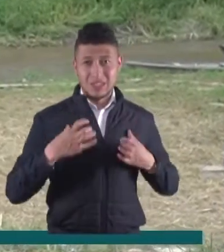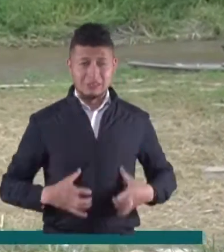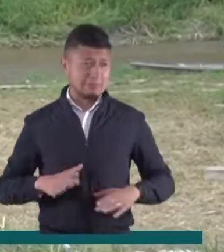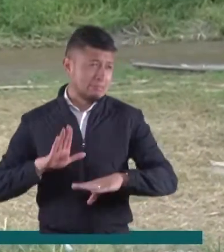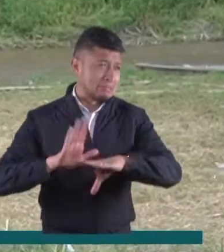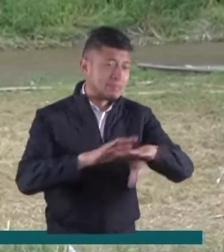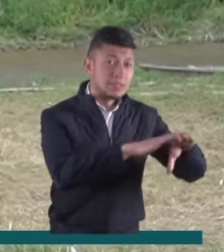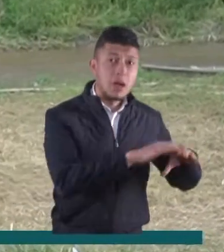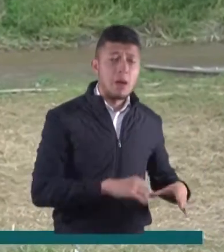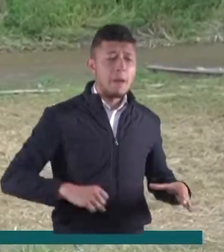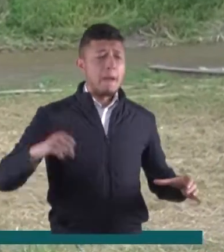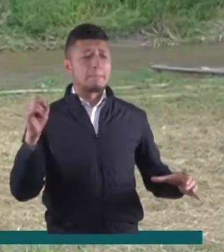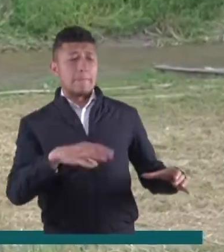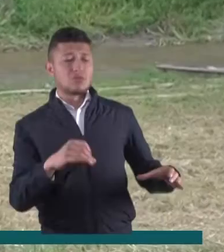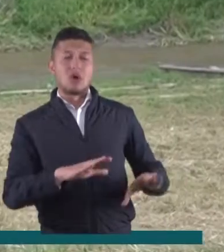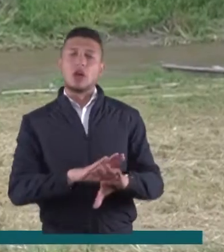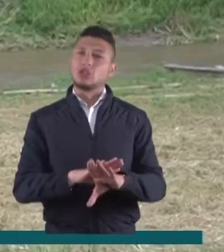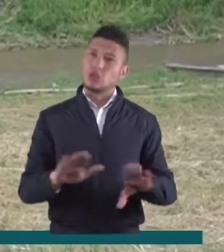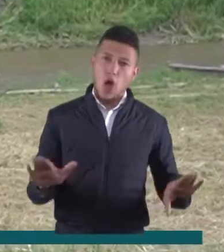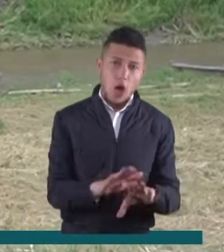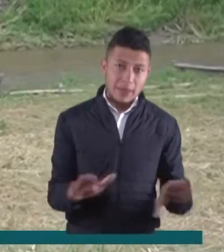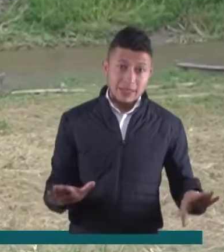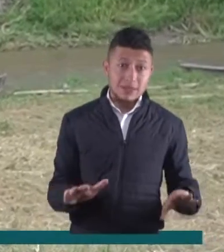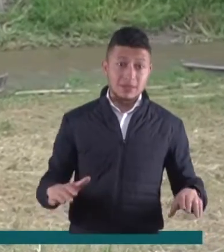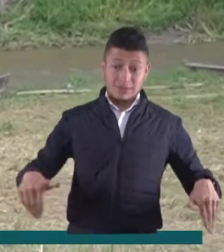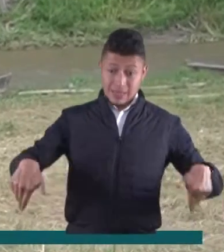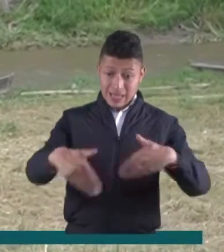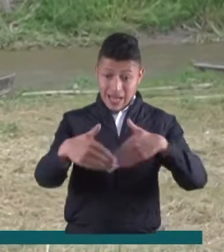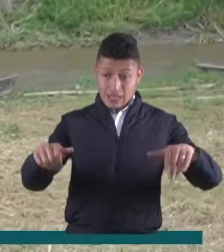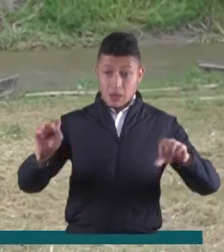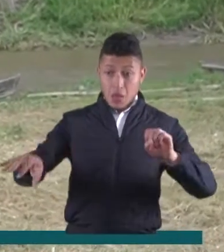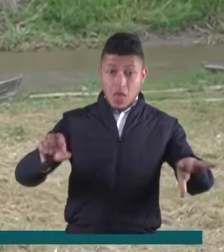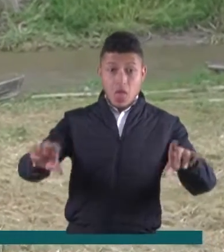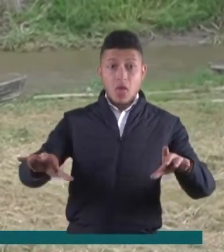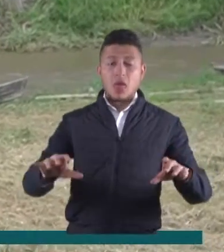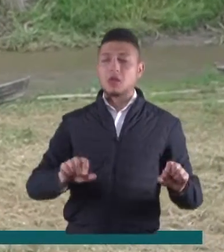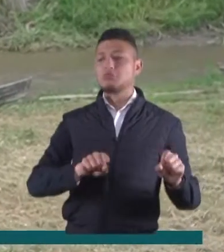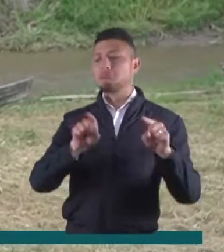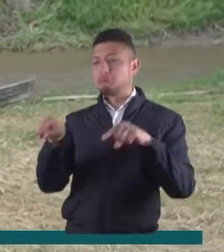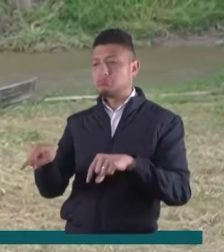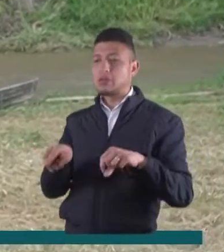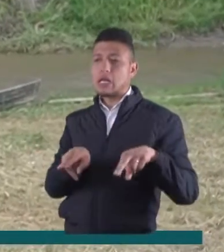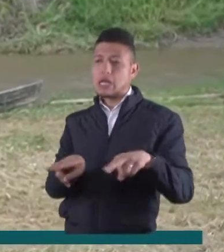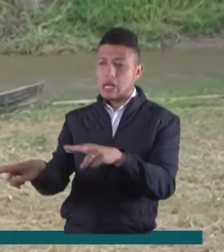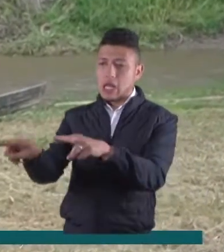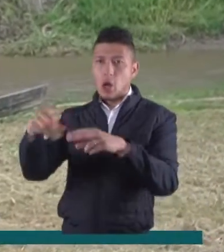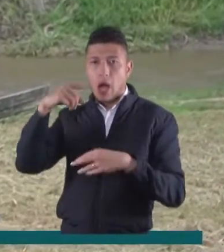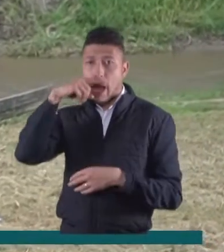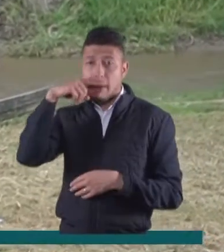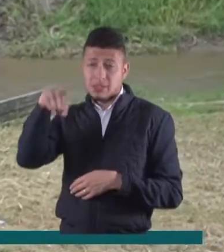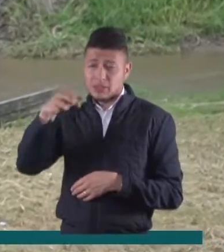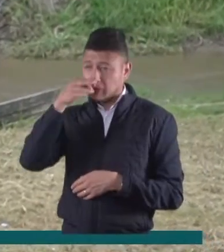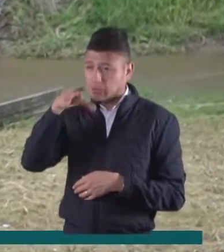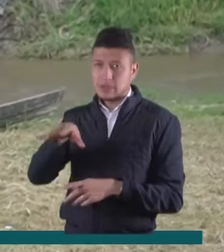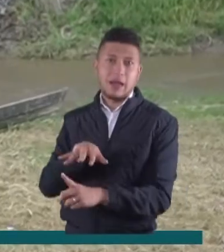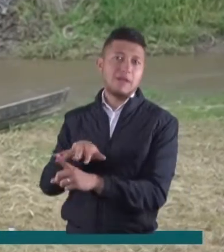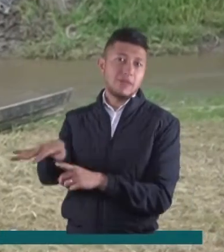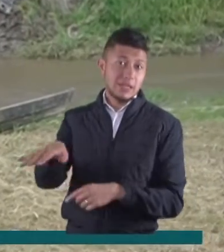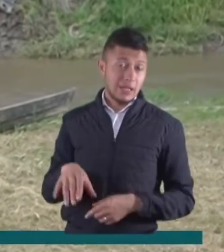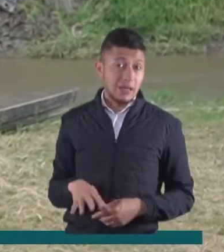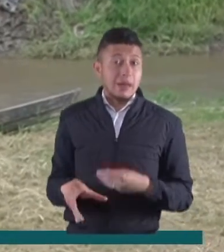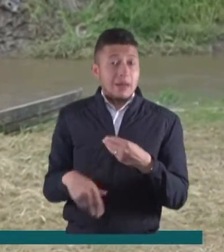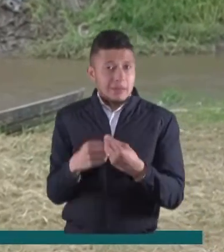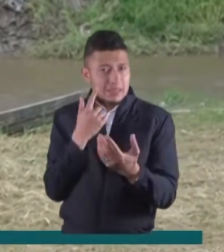ciudadanía es a no arrojar más basuras a las calles Pues esta misma termina llegando al río Amazonas agravando su contaminación